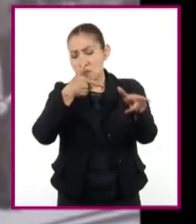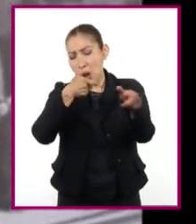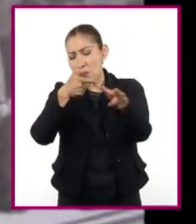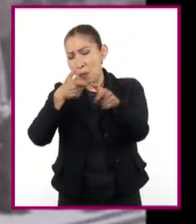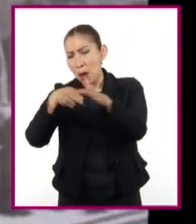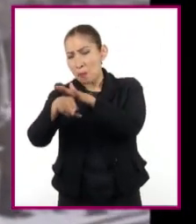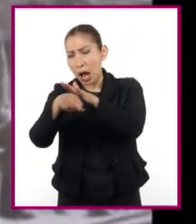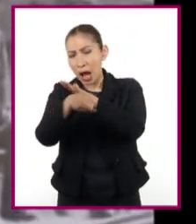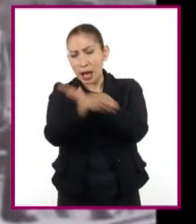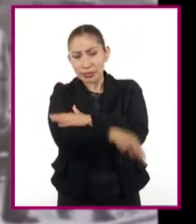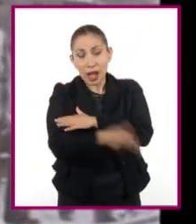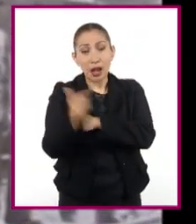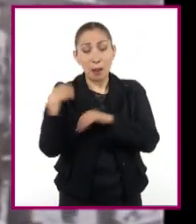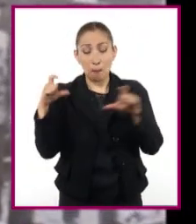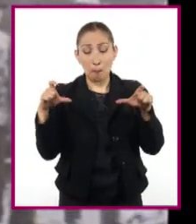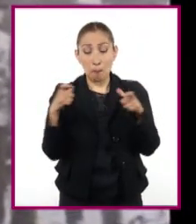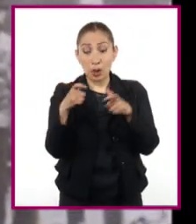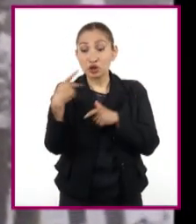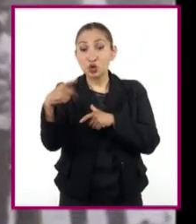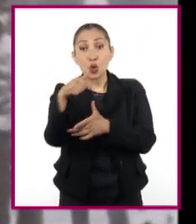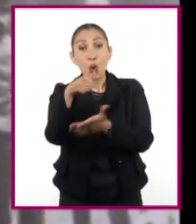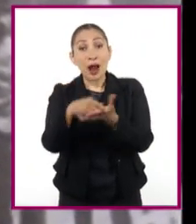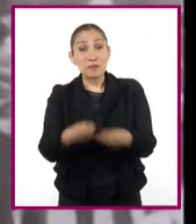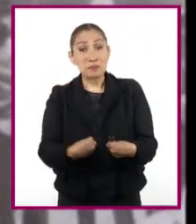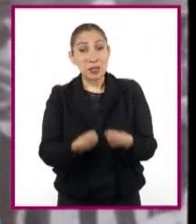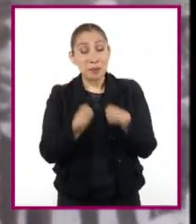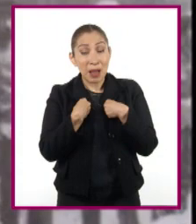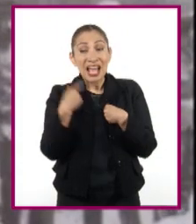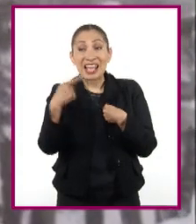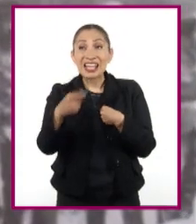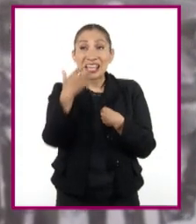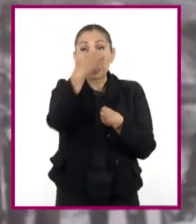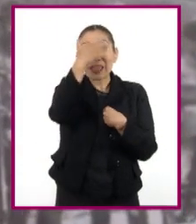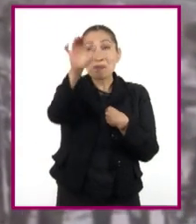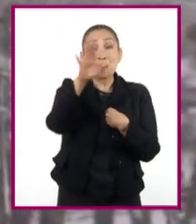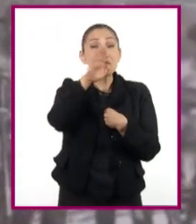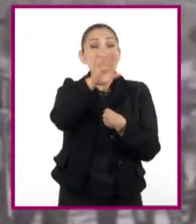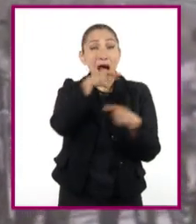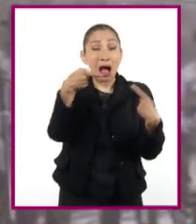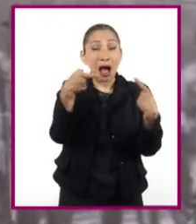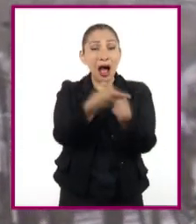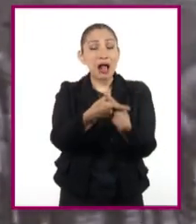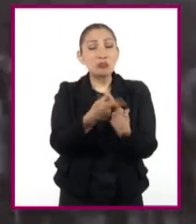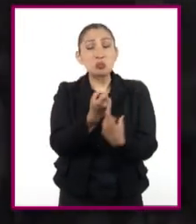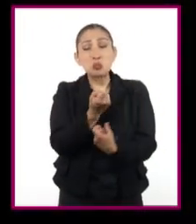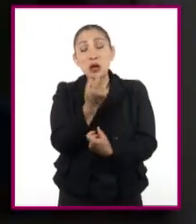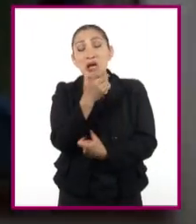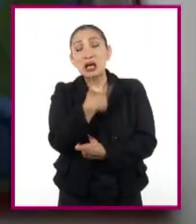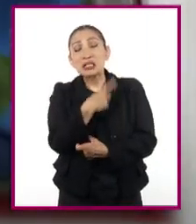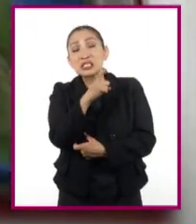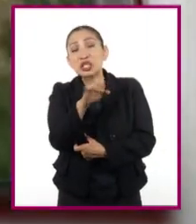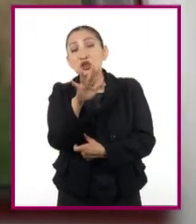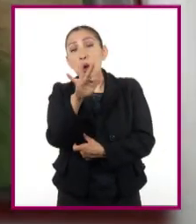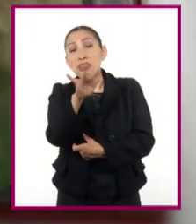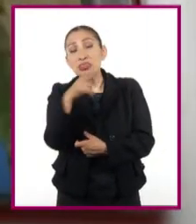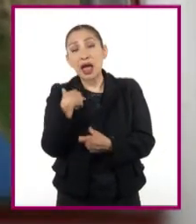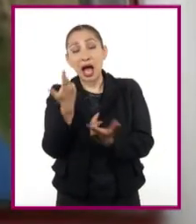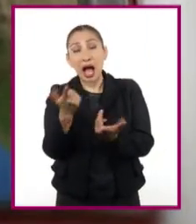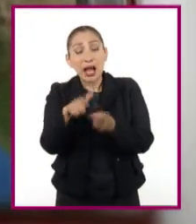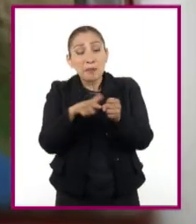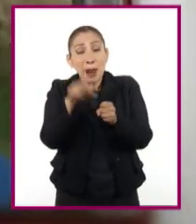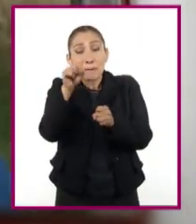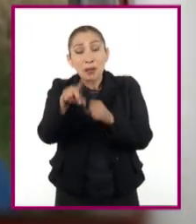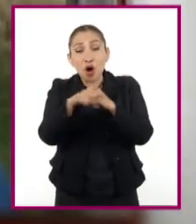cacería furtiva, la disminución de su hábitat y las inclemencias del clima dejaron apenas 150 individuos